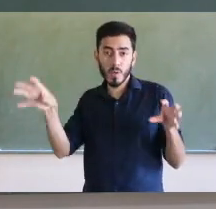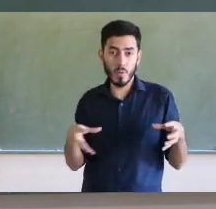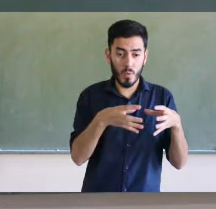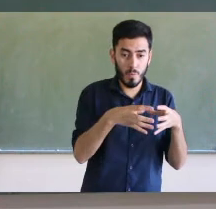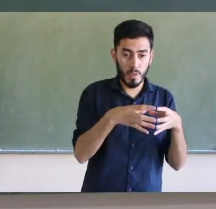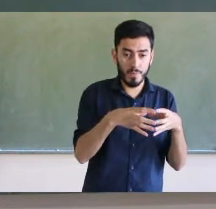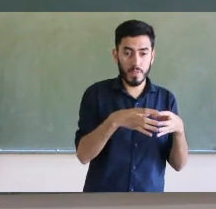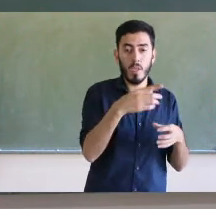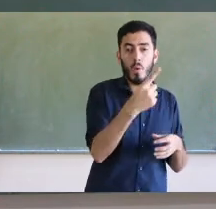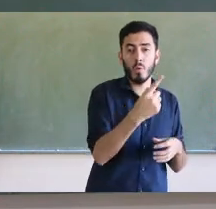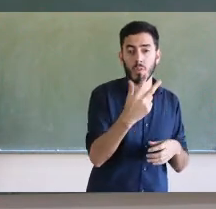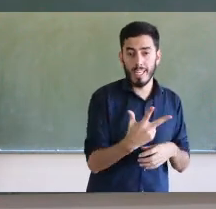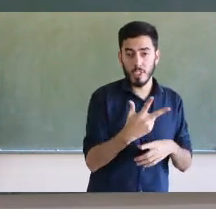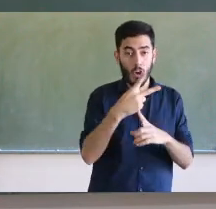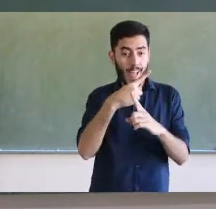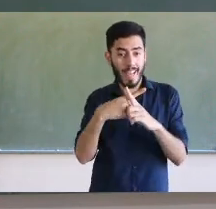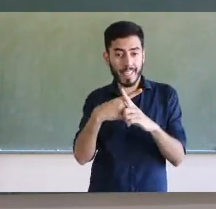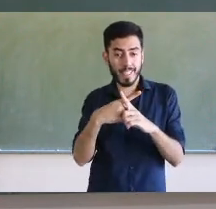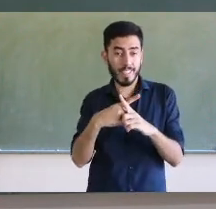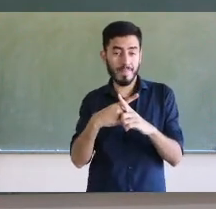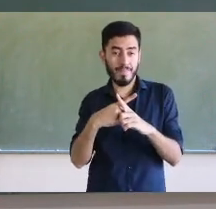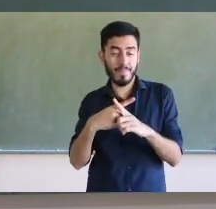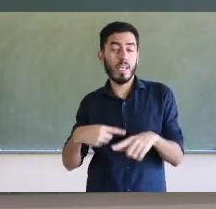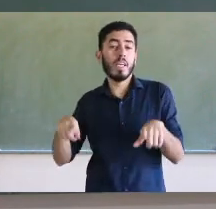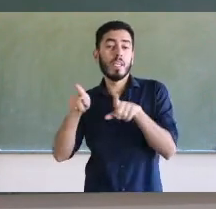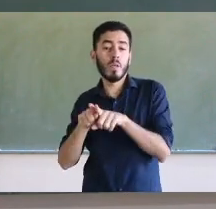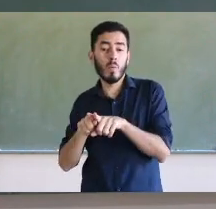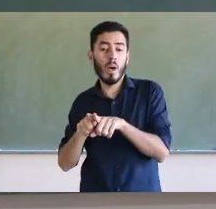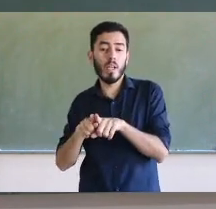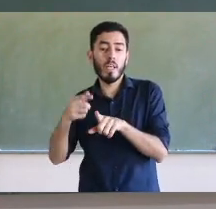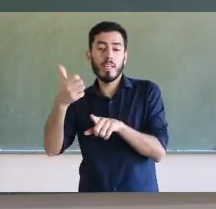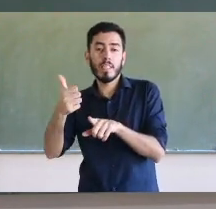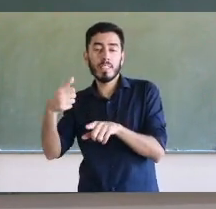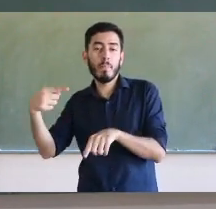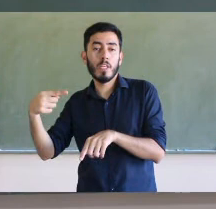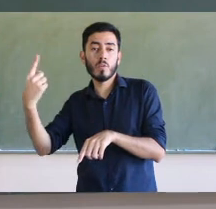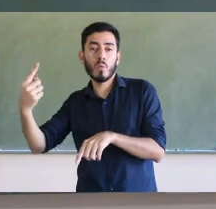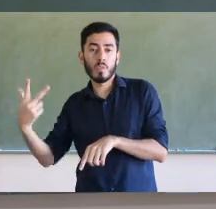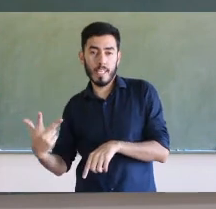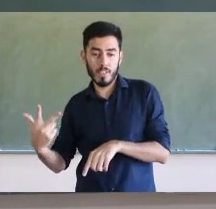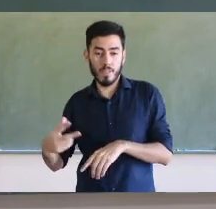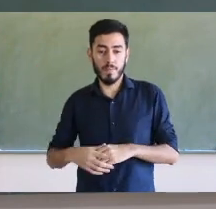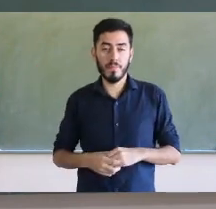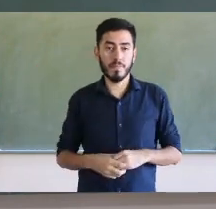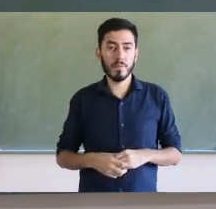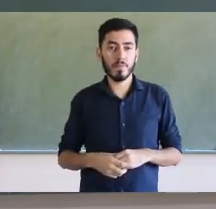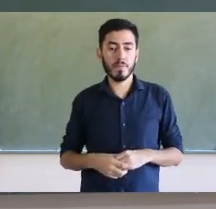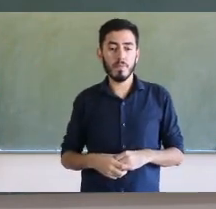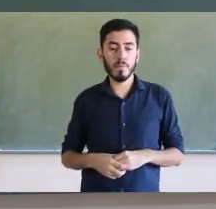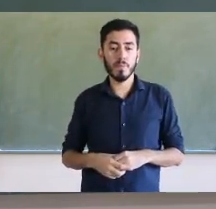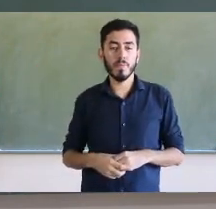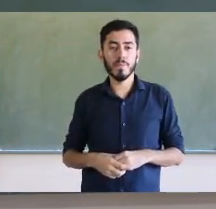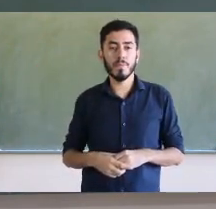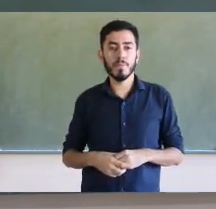tercio, que es el término que tiene x, queda solo y agrupamos 6 menos 1 tercio. Siempre aplicando